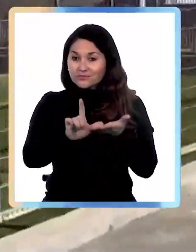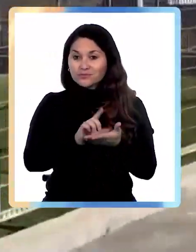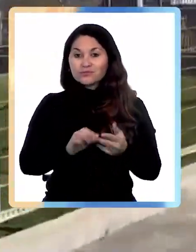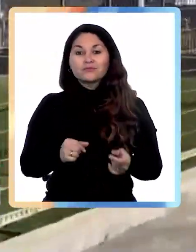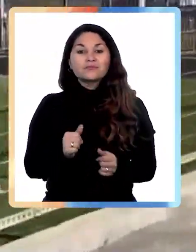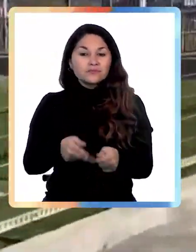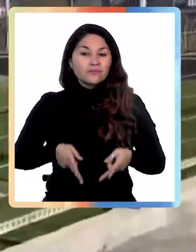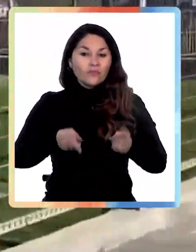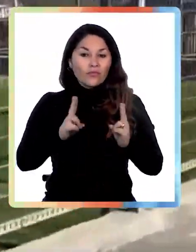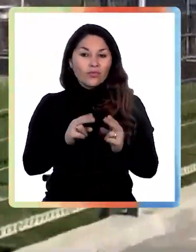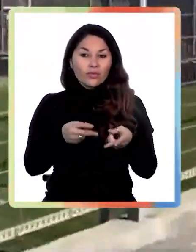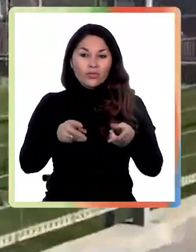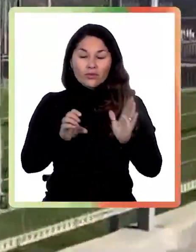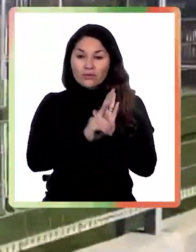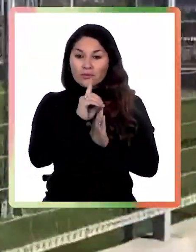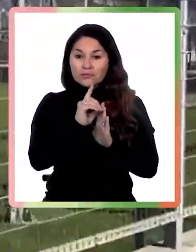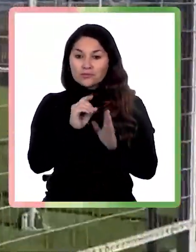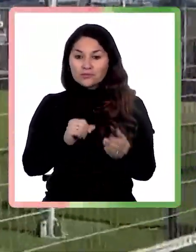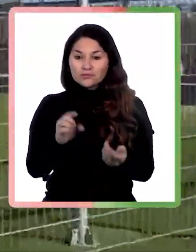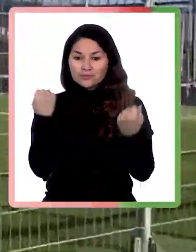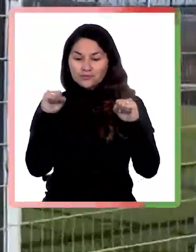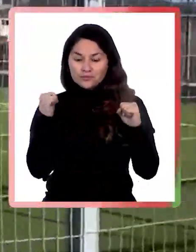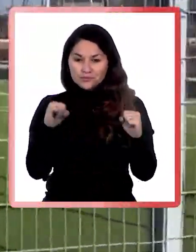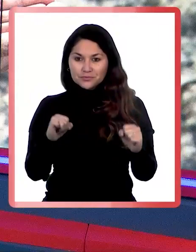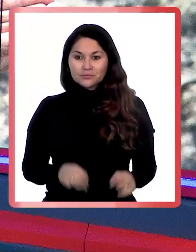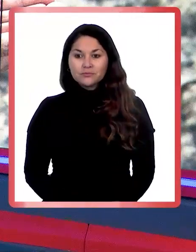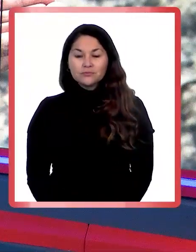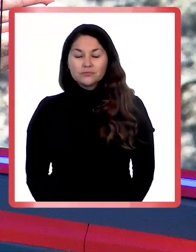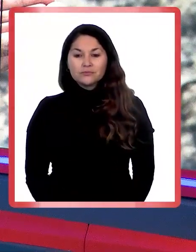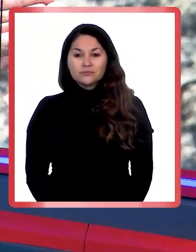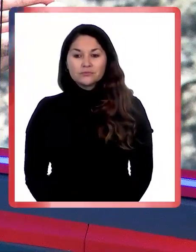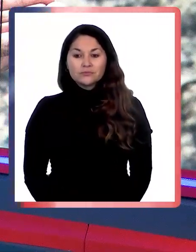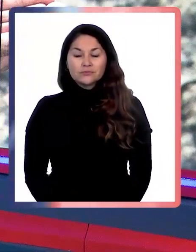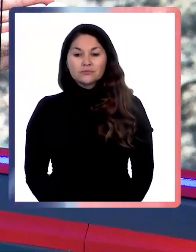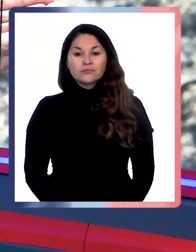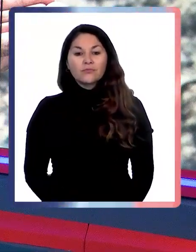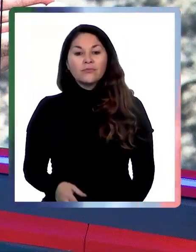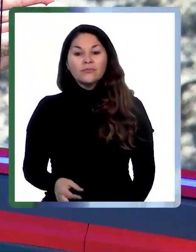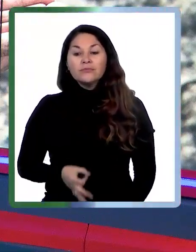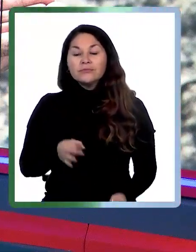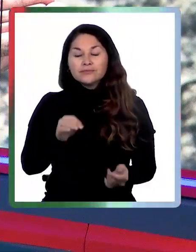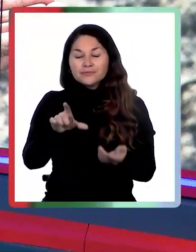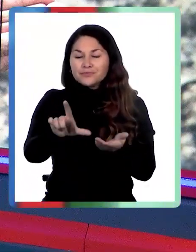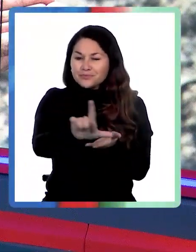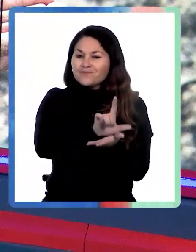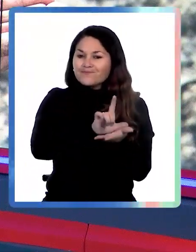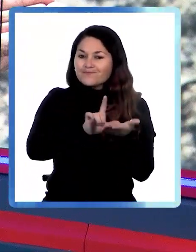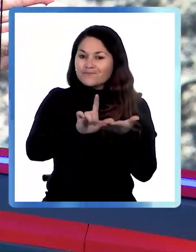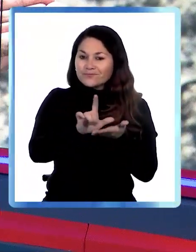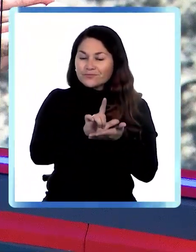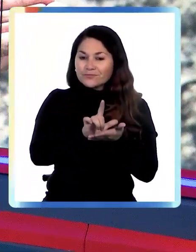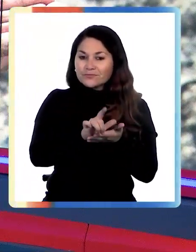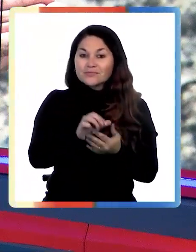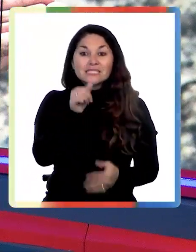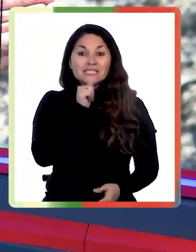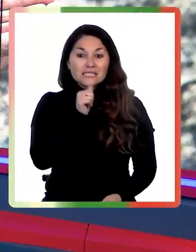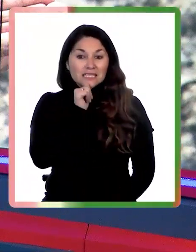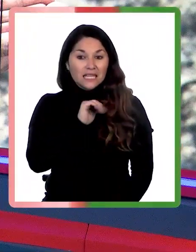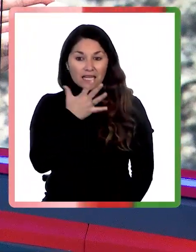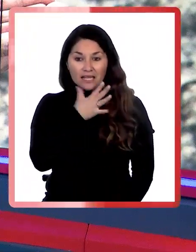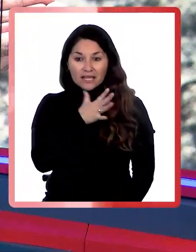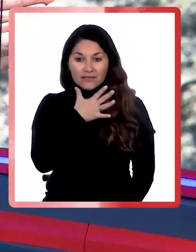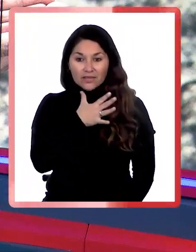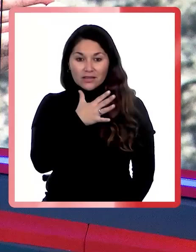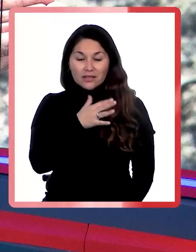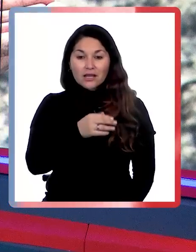facilite el desarrollo del deporte local autoridades declararon zonas de escasez hídrica a la provincia de